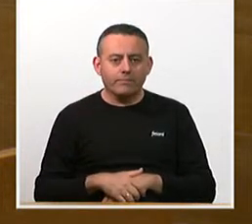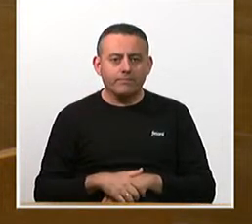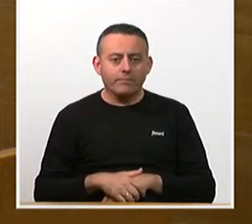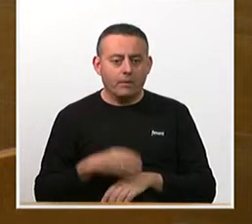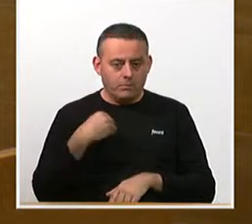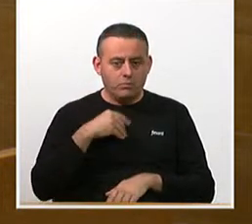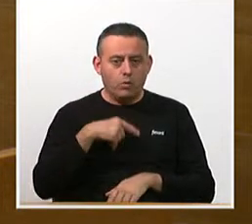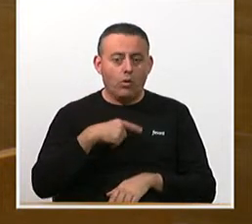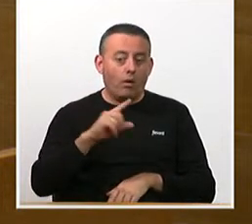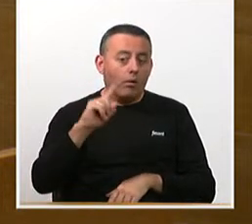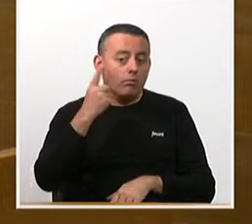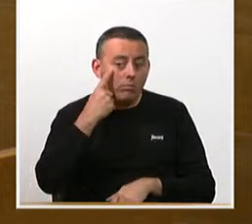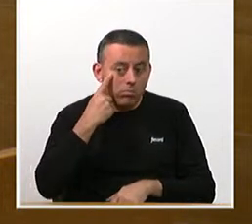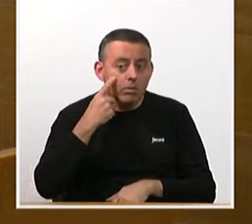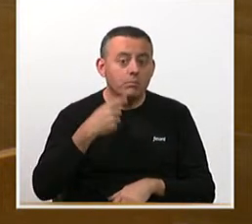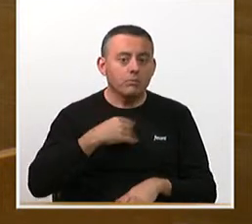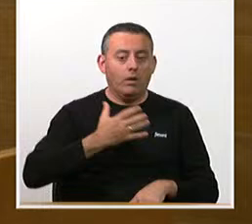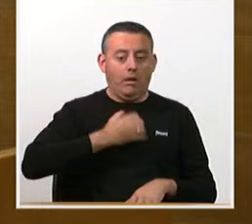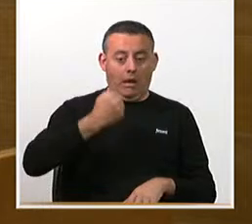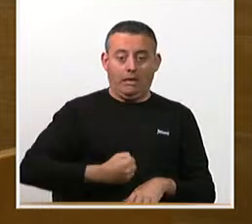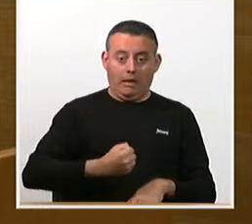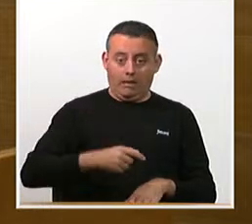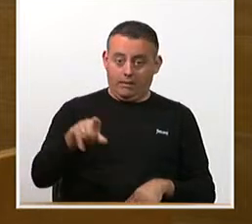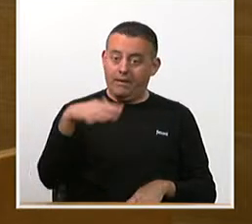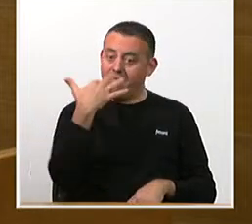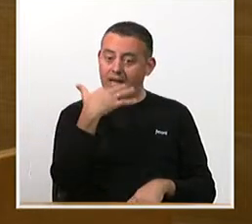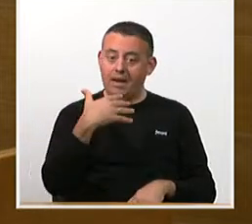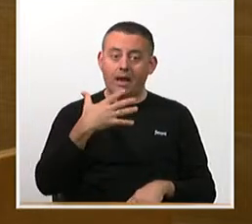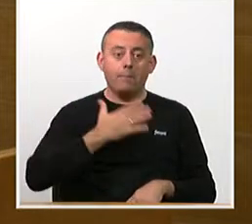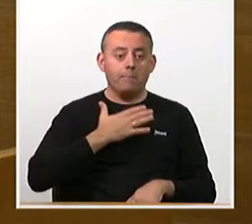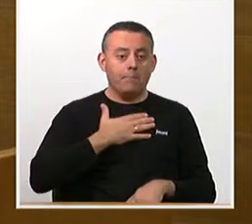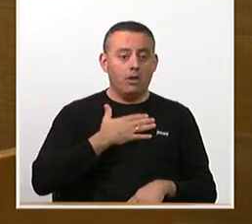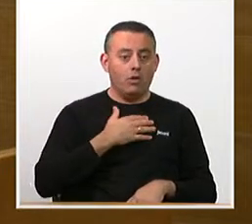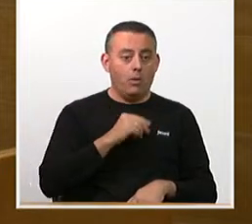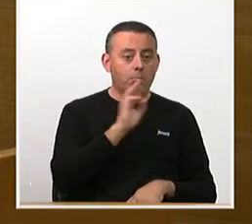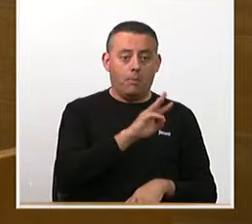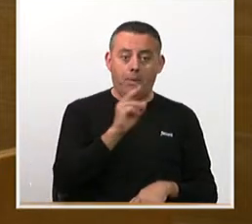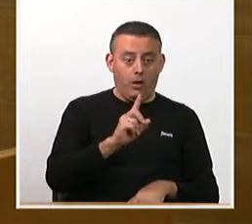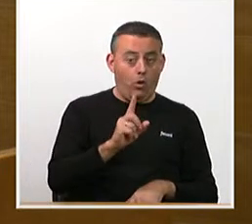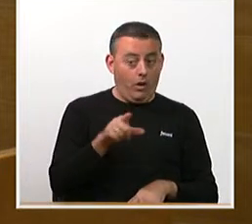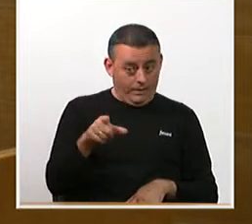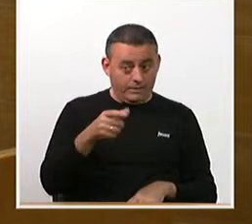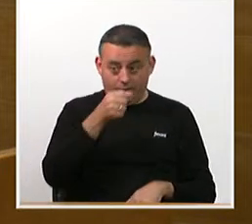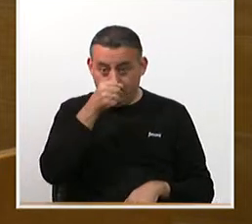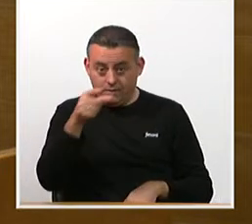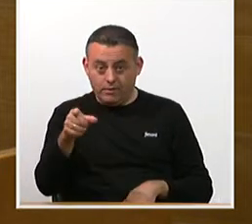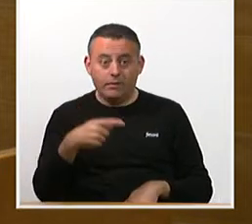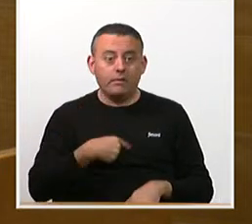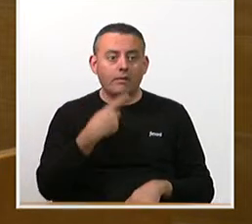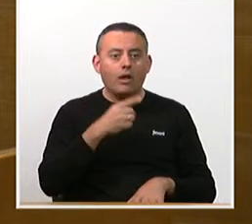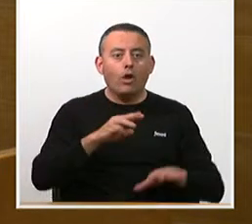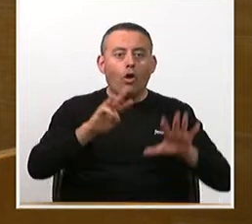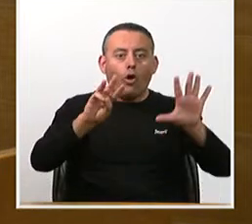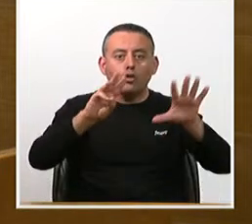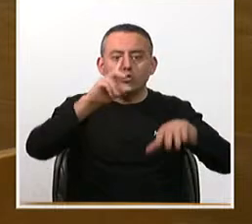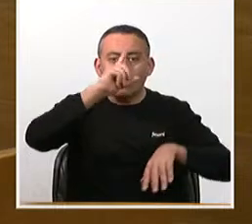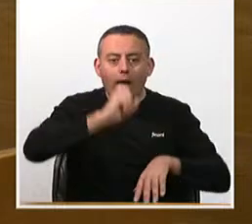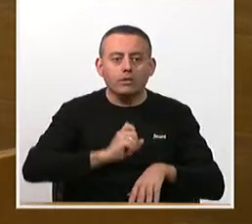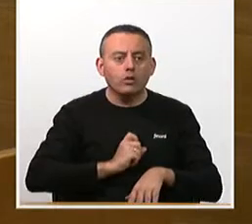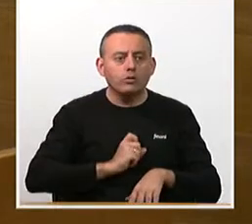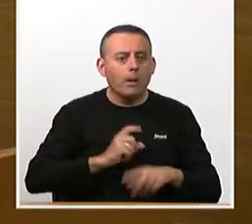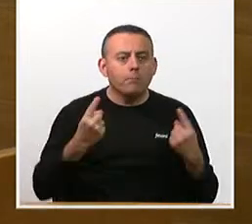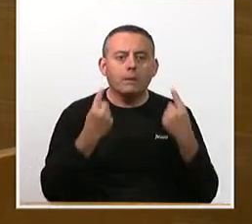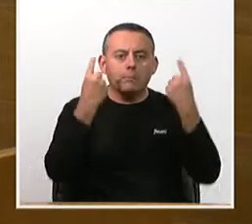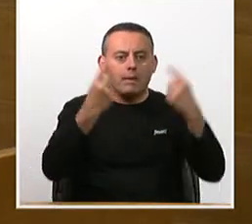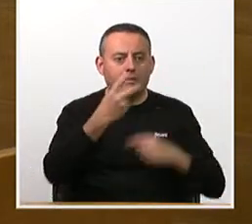el plan el alcalde de villena que no es de mi partido creo que es del suyo dijo Es la primera vez en 8 años que ha venido un conseller de